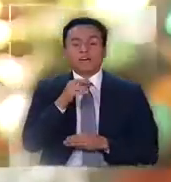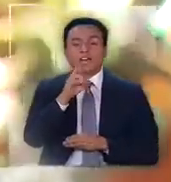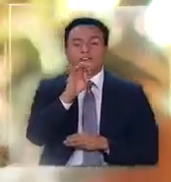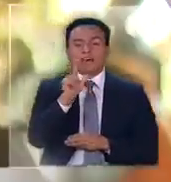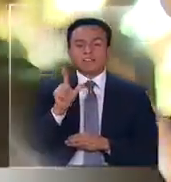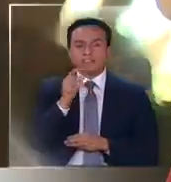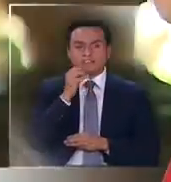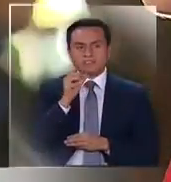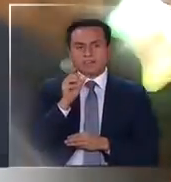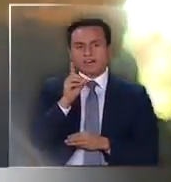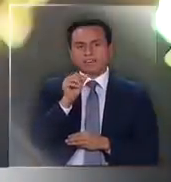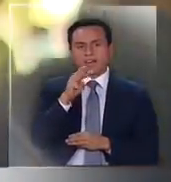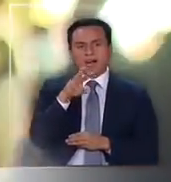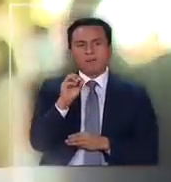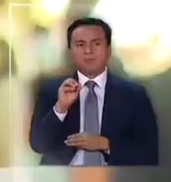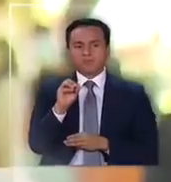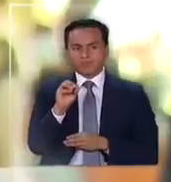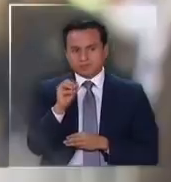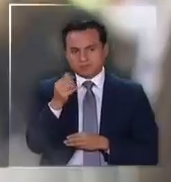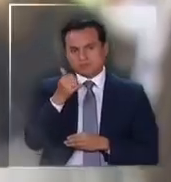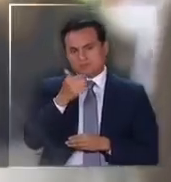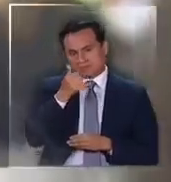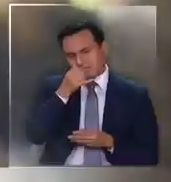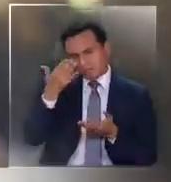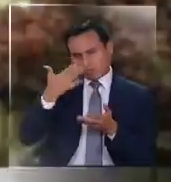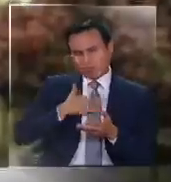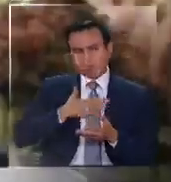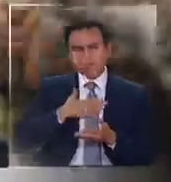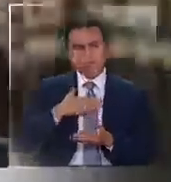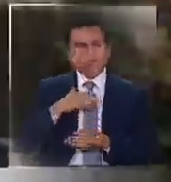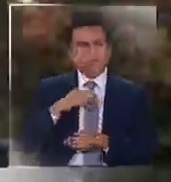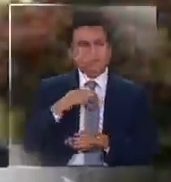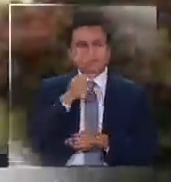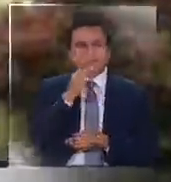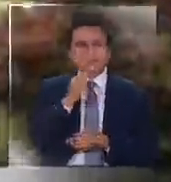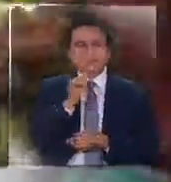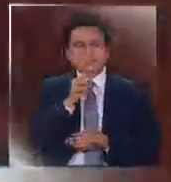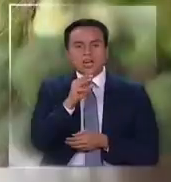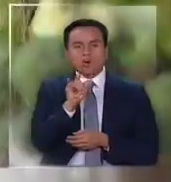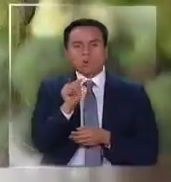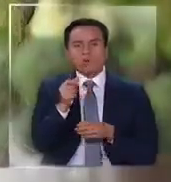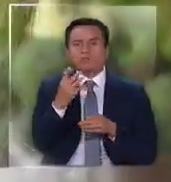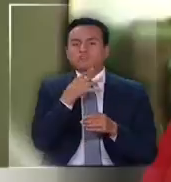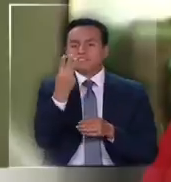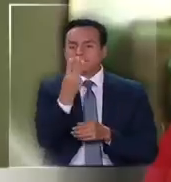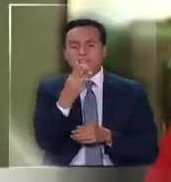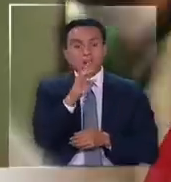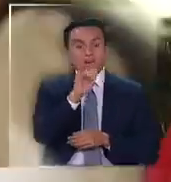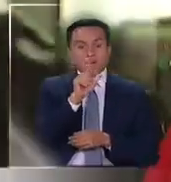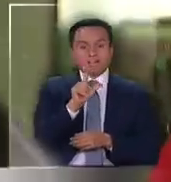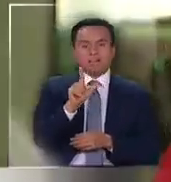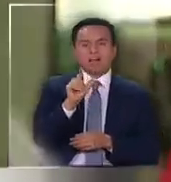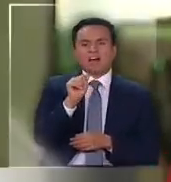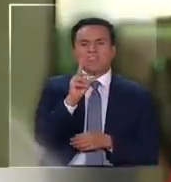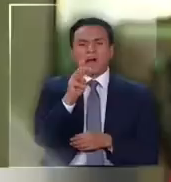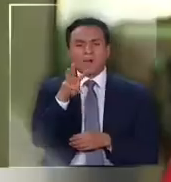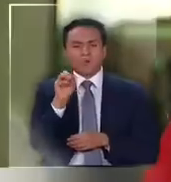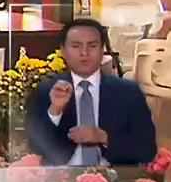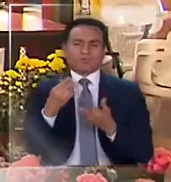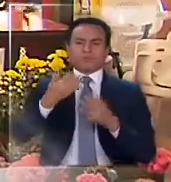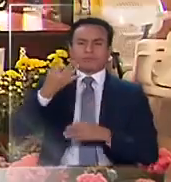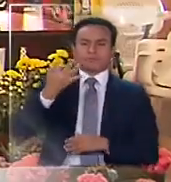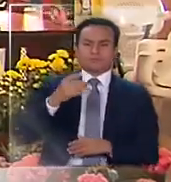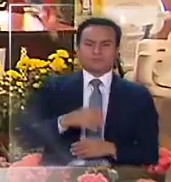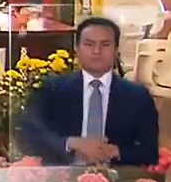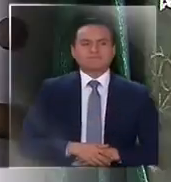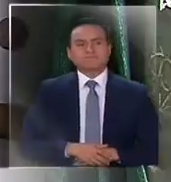La Toreadamo, pues, ¿sí? De mi época. Diango. Me gustan los tres. Rafael. Salvatore Adamo, de todas